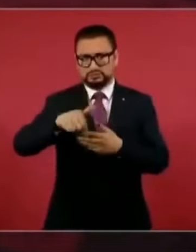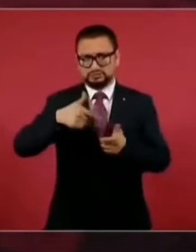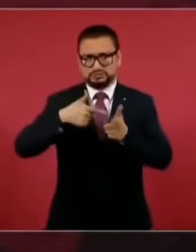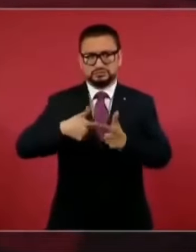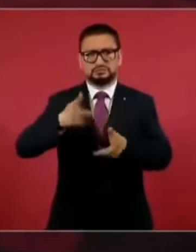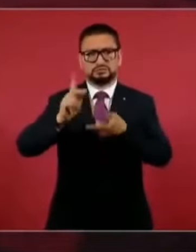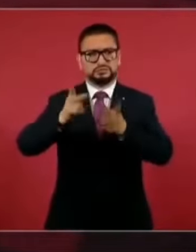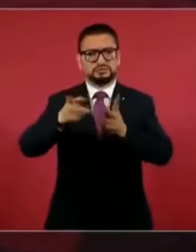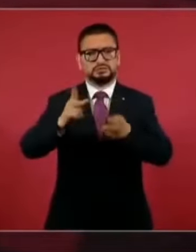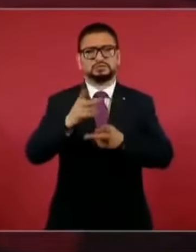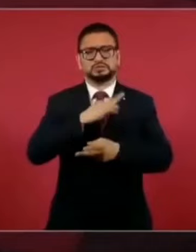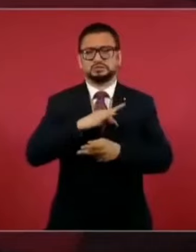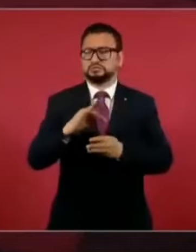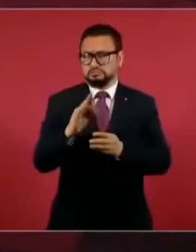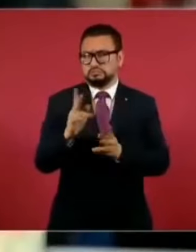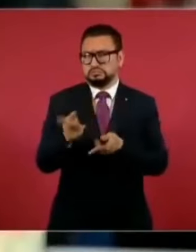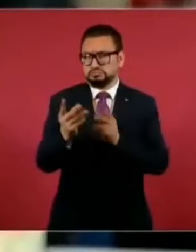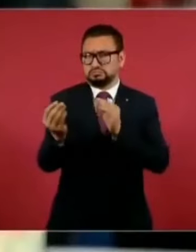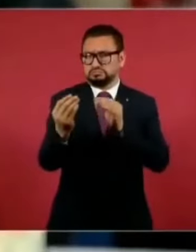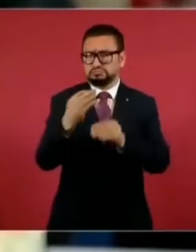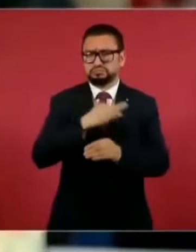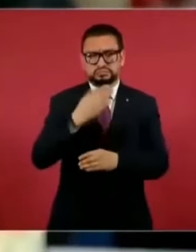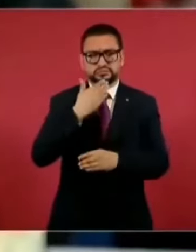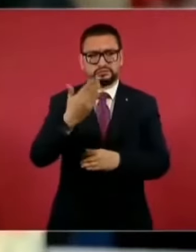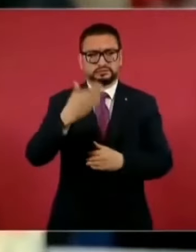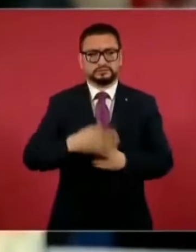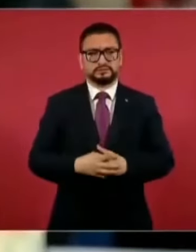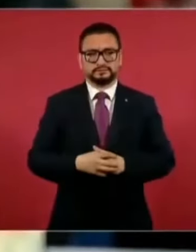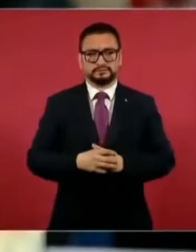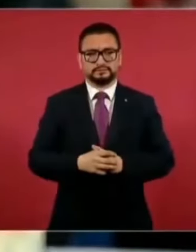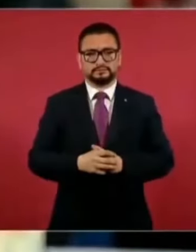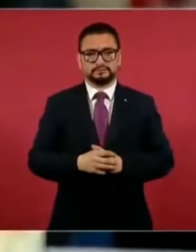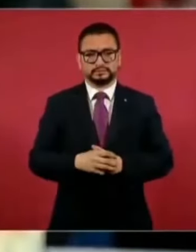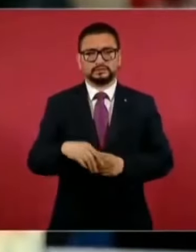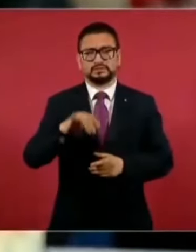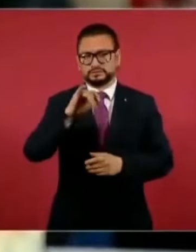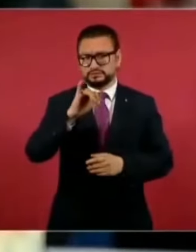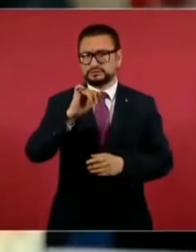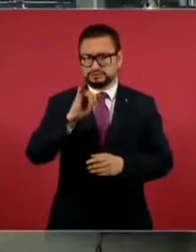porque es muy buena la polémica. Sí, se mantiene la reunión.